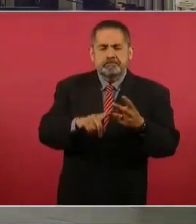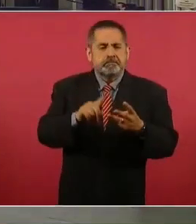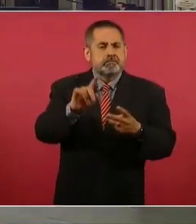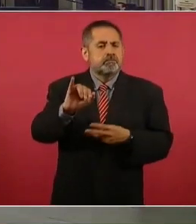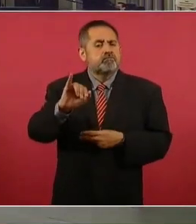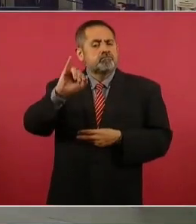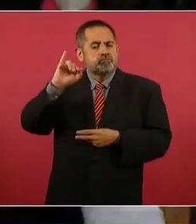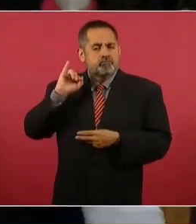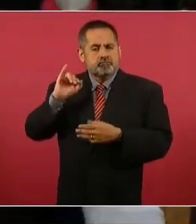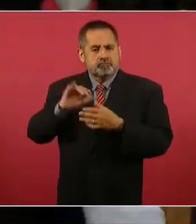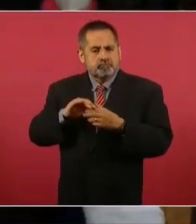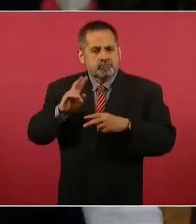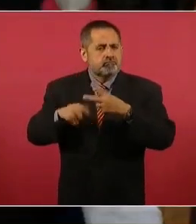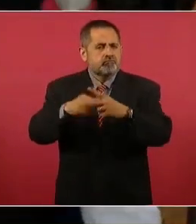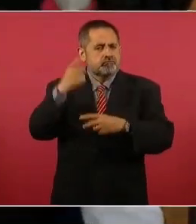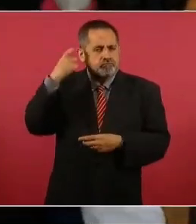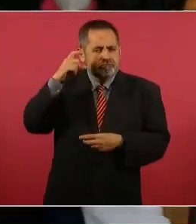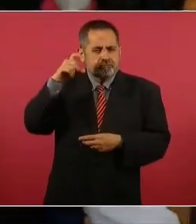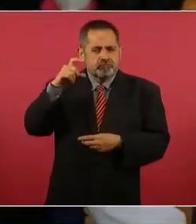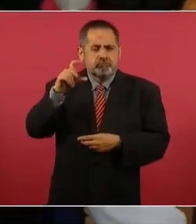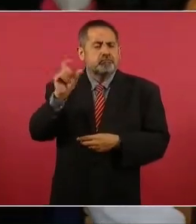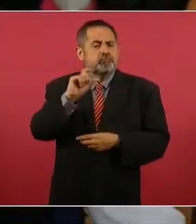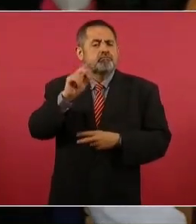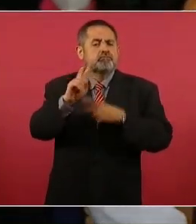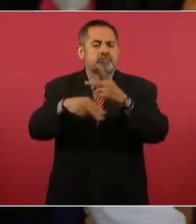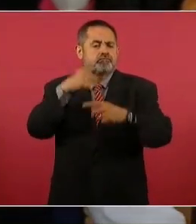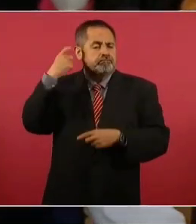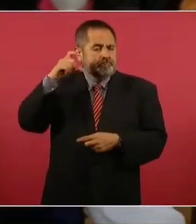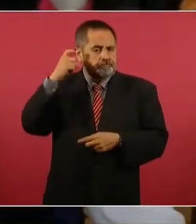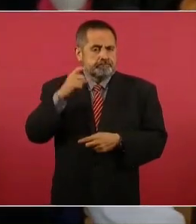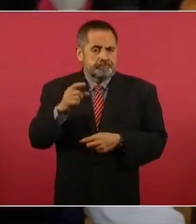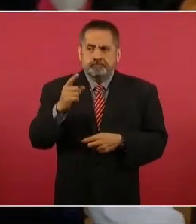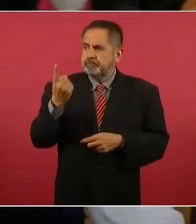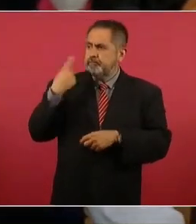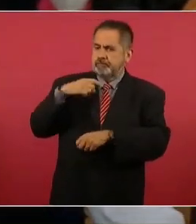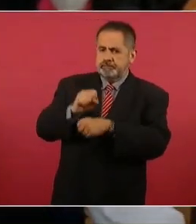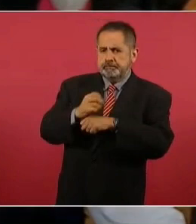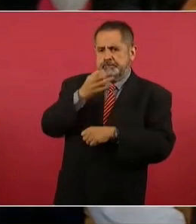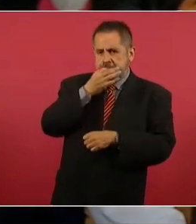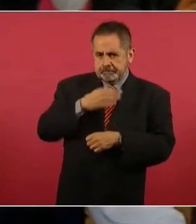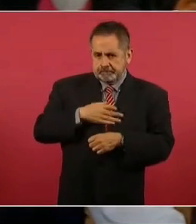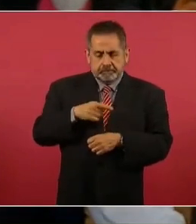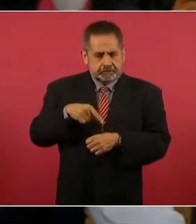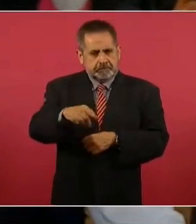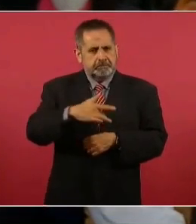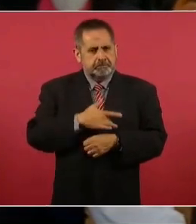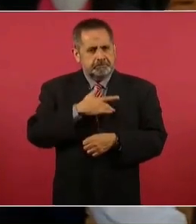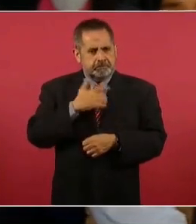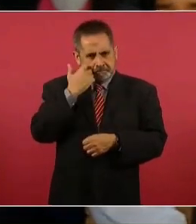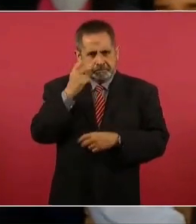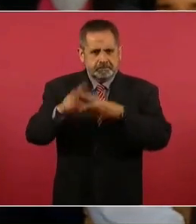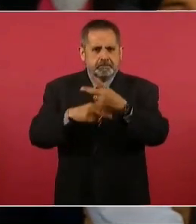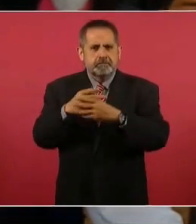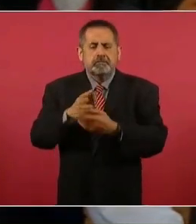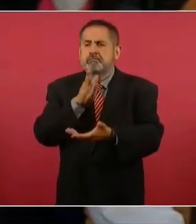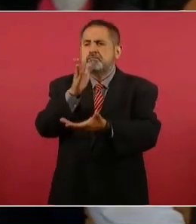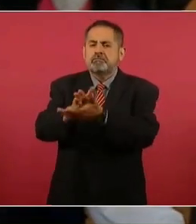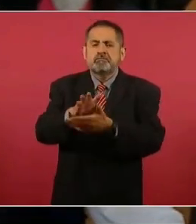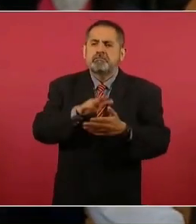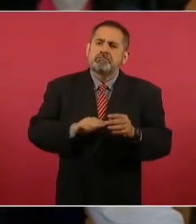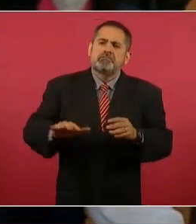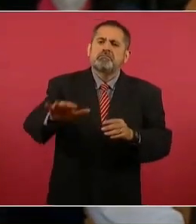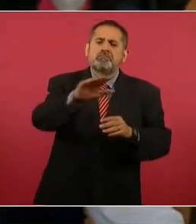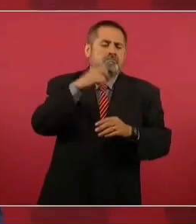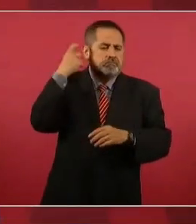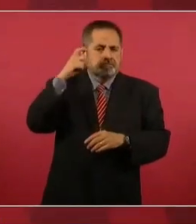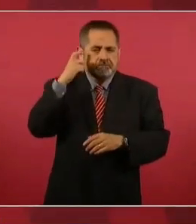Nos dijo que va a asistir a Querétaro. ¿Ya definió qué día va a asistir a Querétaro? La semana pasada nos confirmaba que tenía ganas de asistir, visitar la Sierra